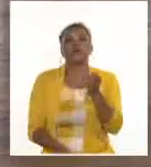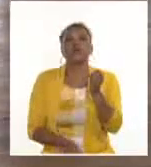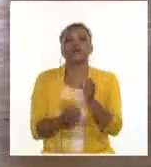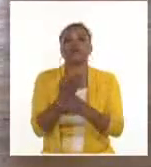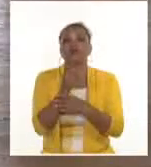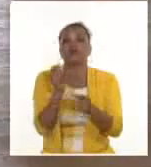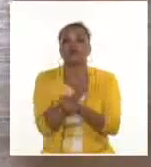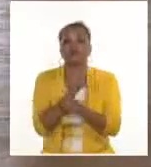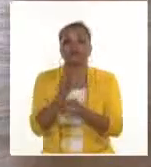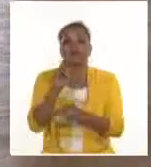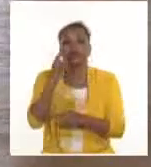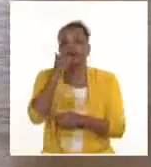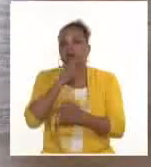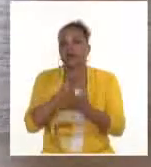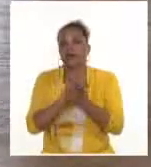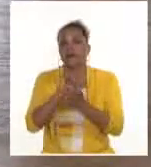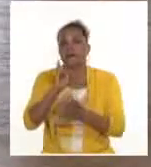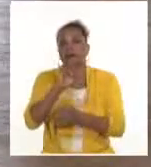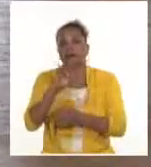Ramiro